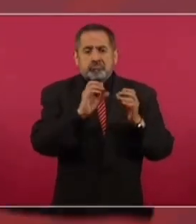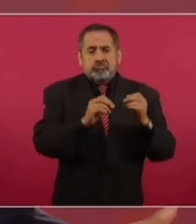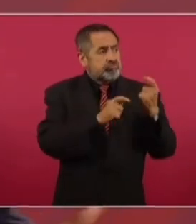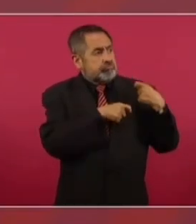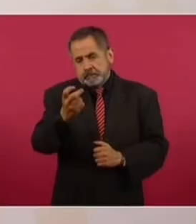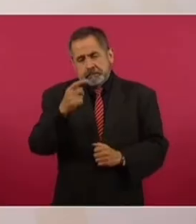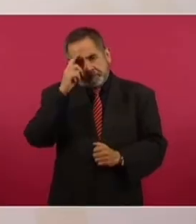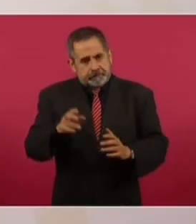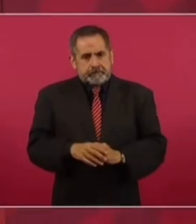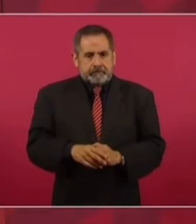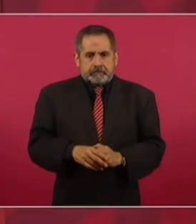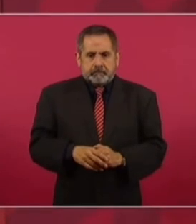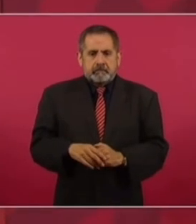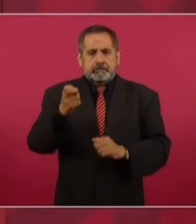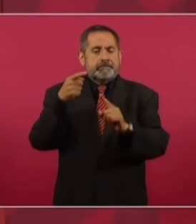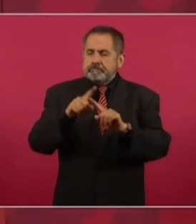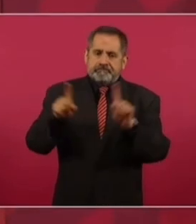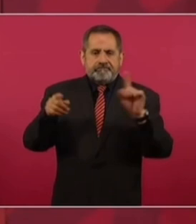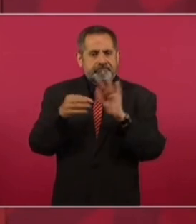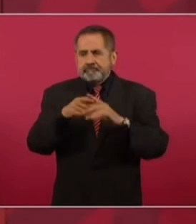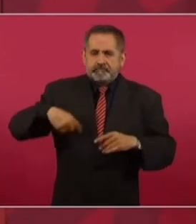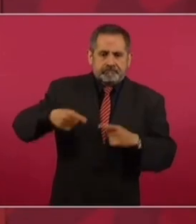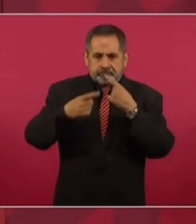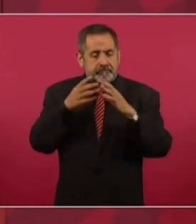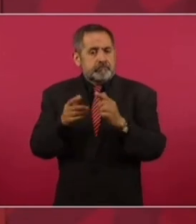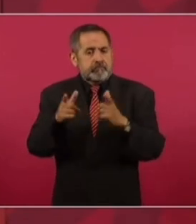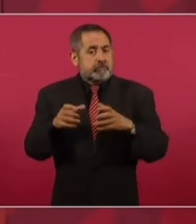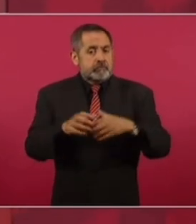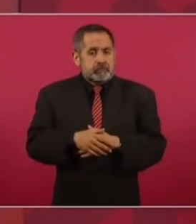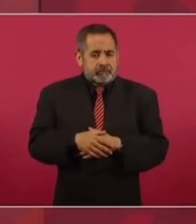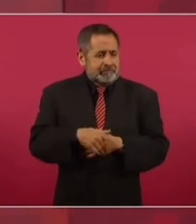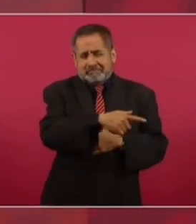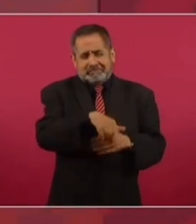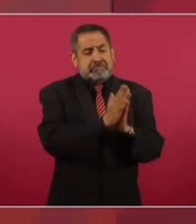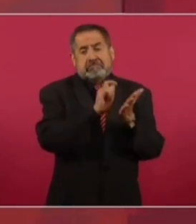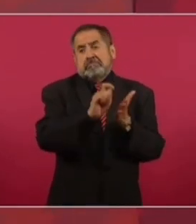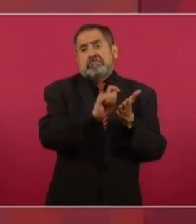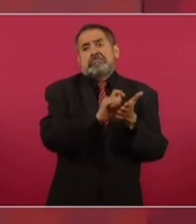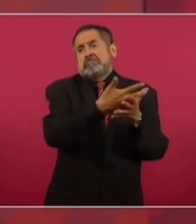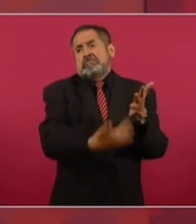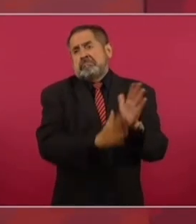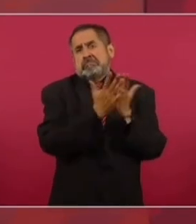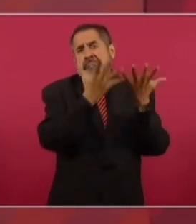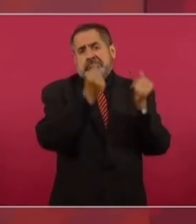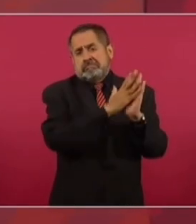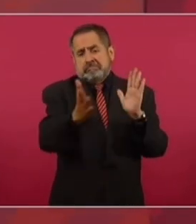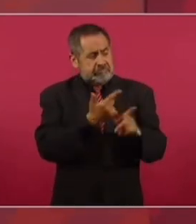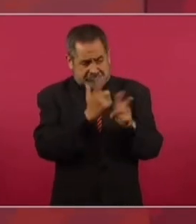una gran riqueza. Esa es la diferencia que tenemos con estos grupos. Y pueden escribir todos los libros que quieran,